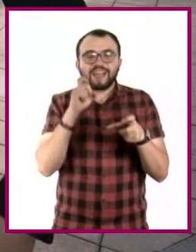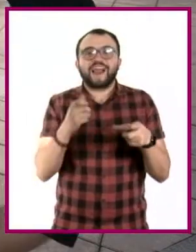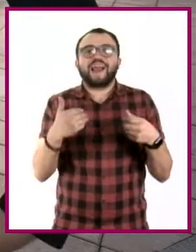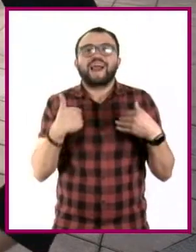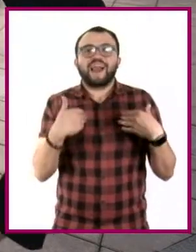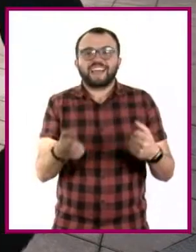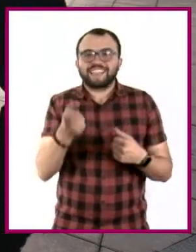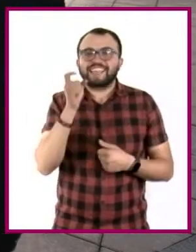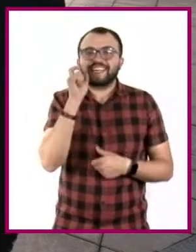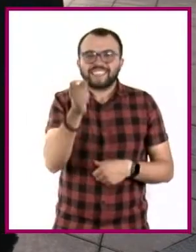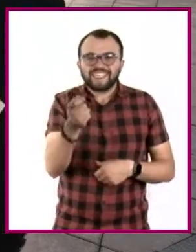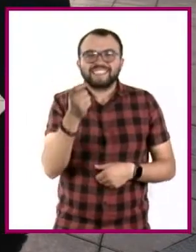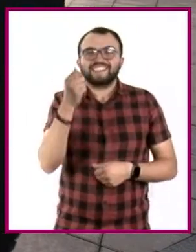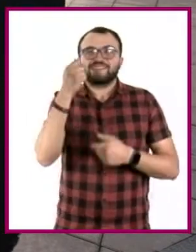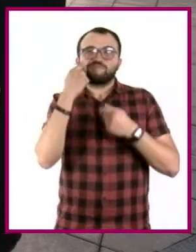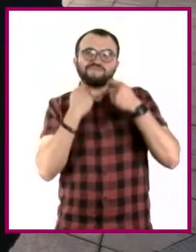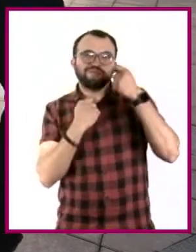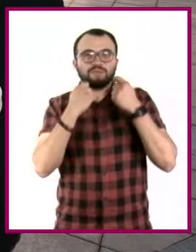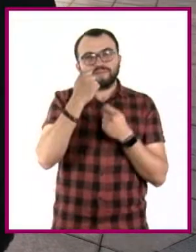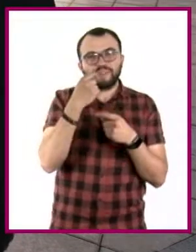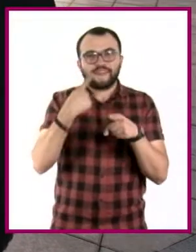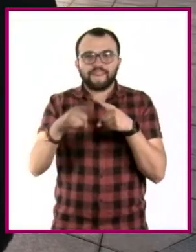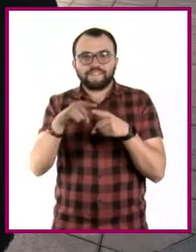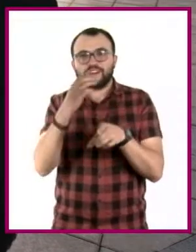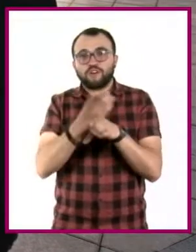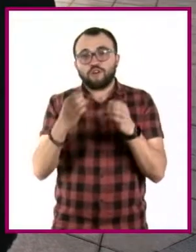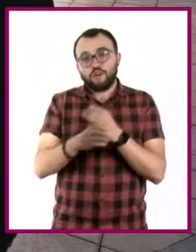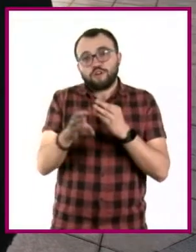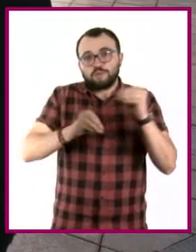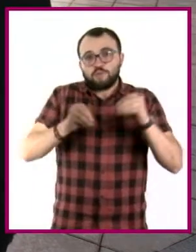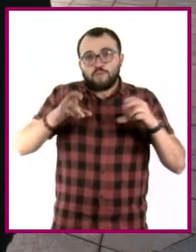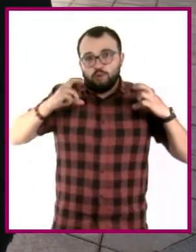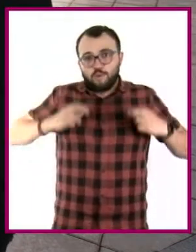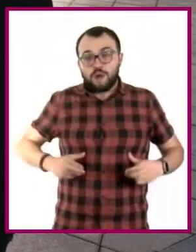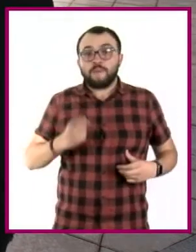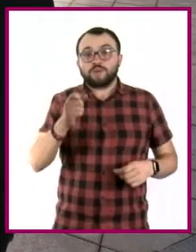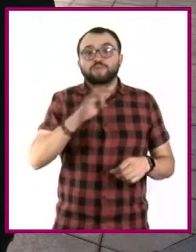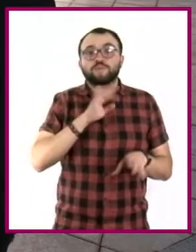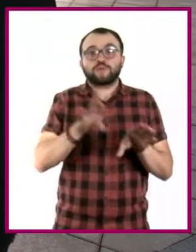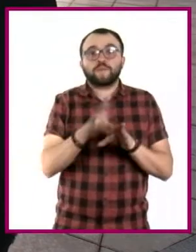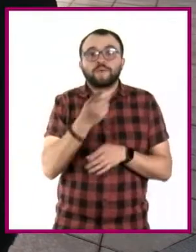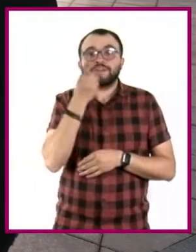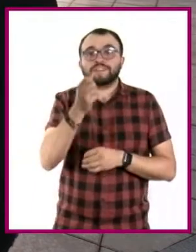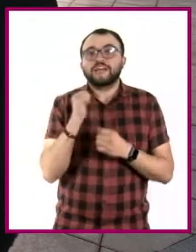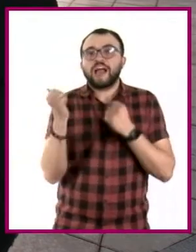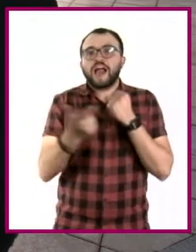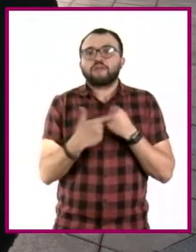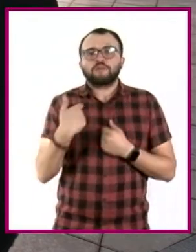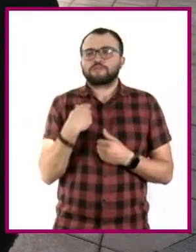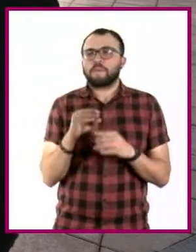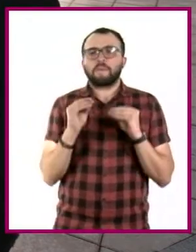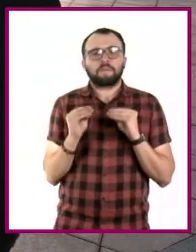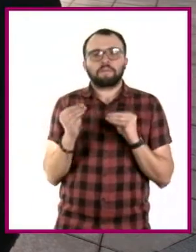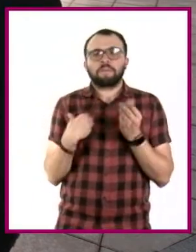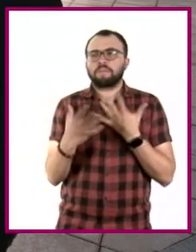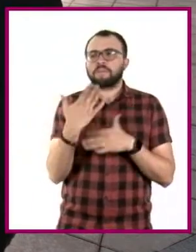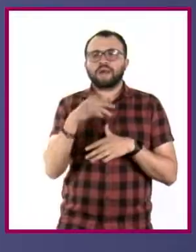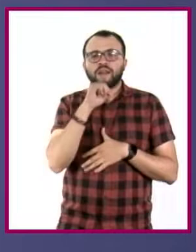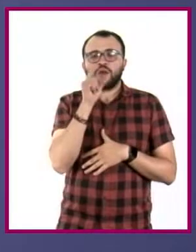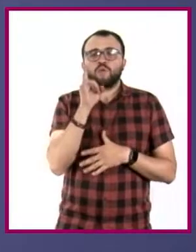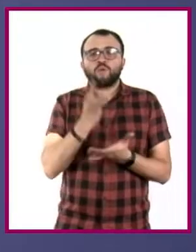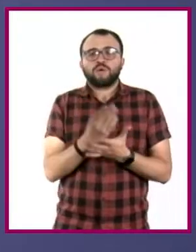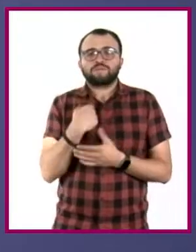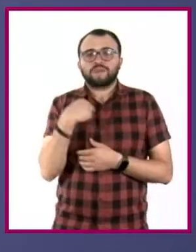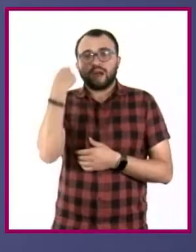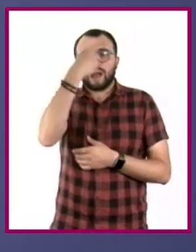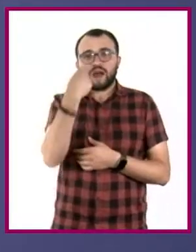significan las expresiones y movimientos. Estos pueden dar indicaciones de lo que la otra persona podría estar pensando.